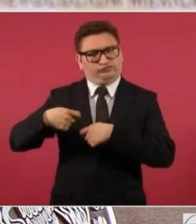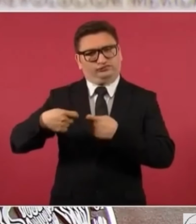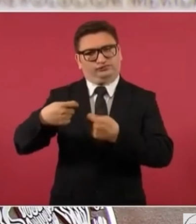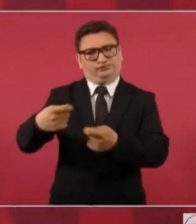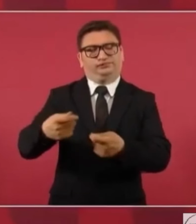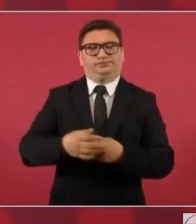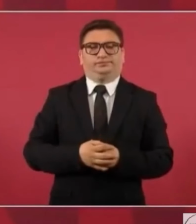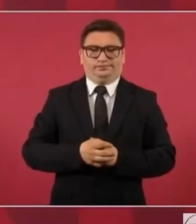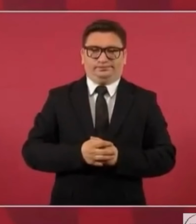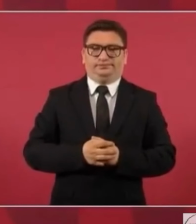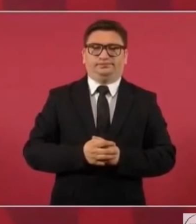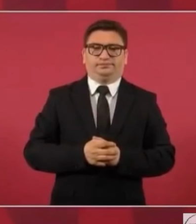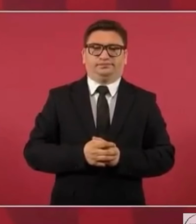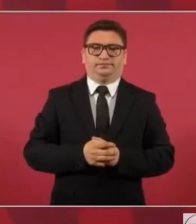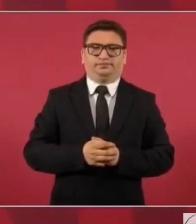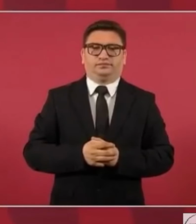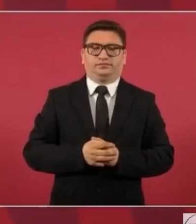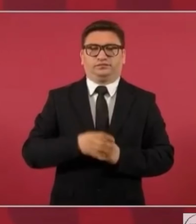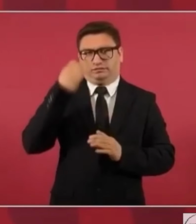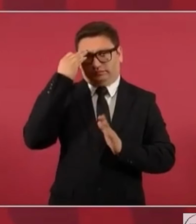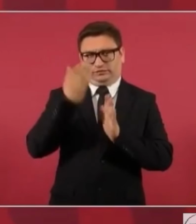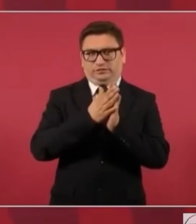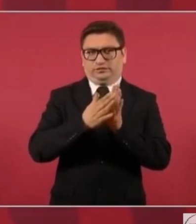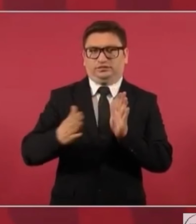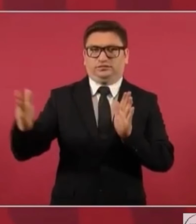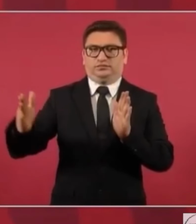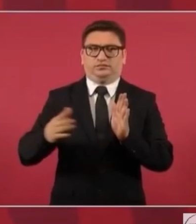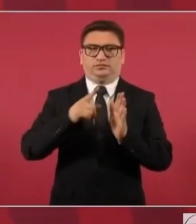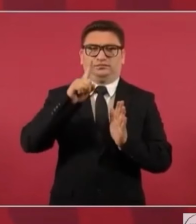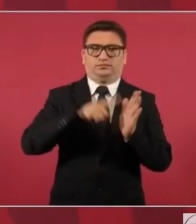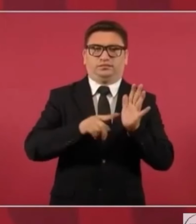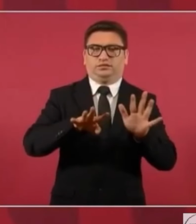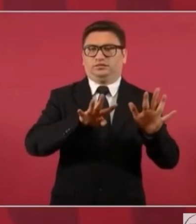En el periodo que va de